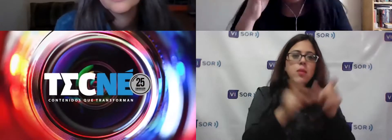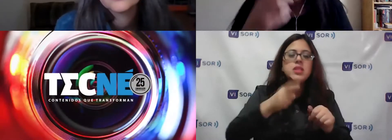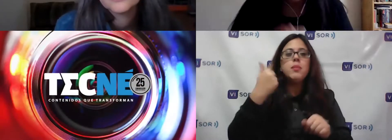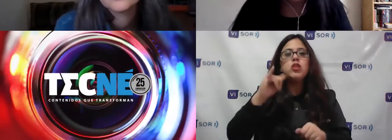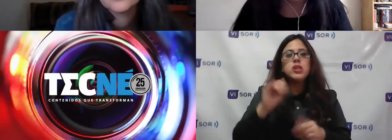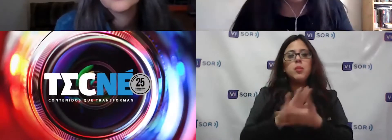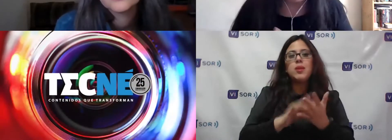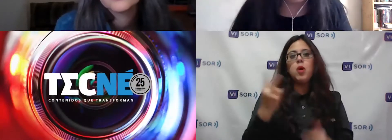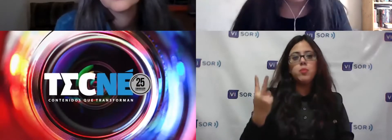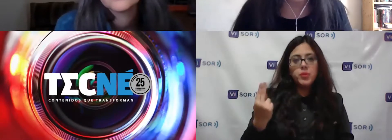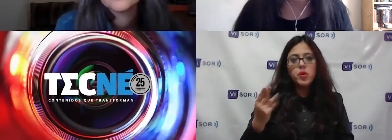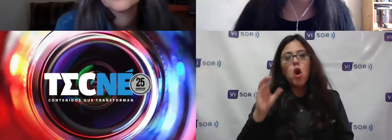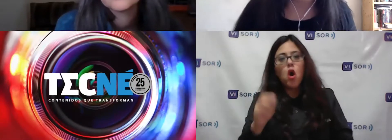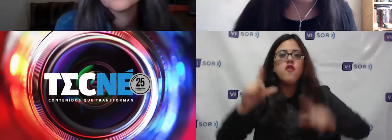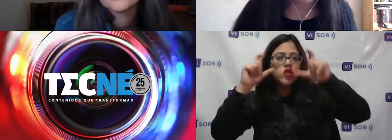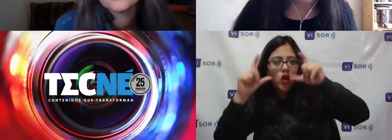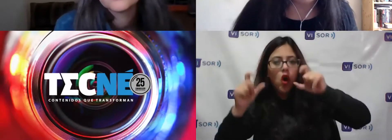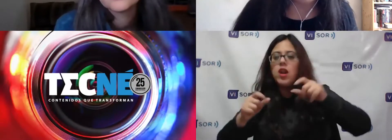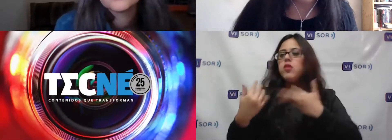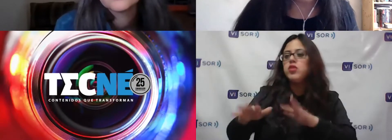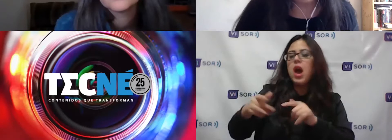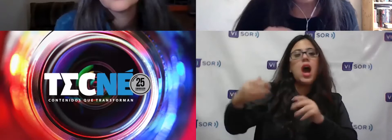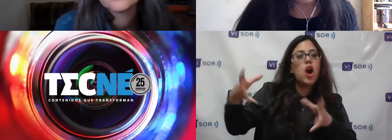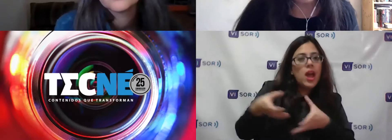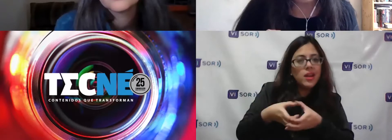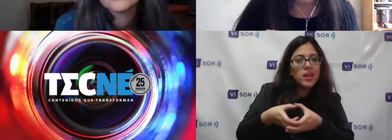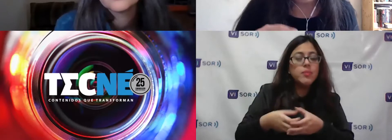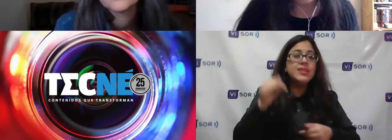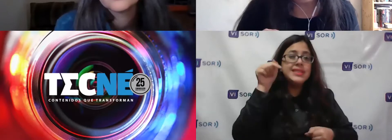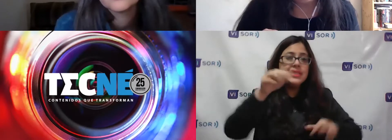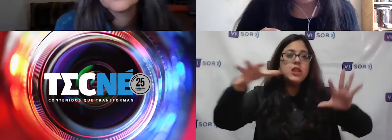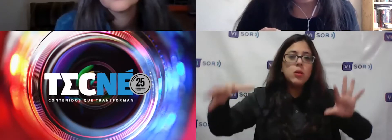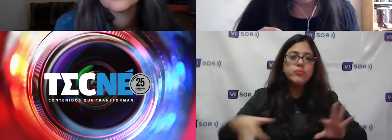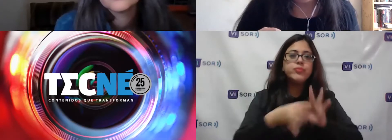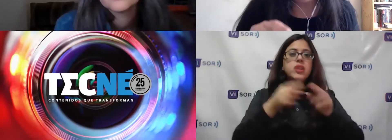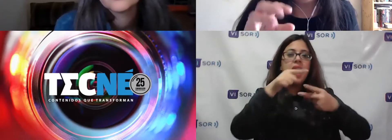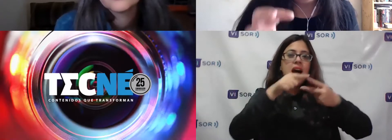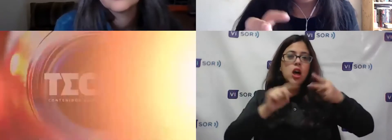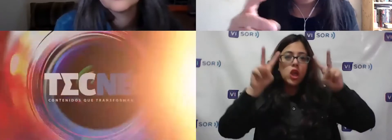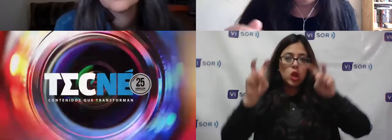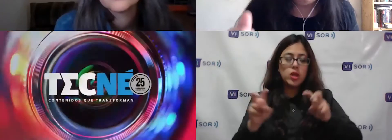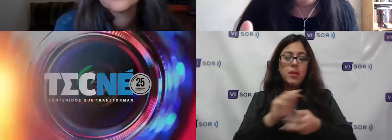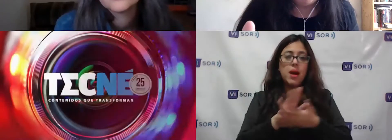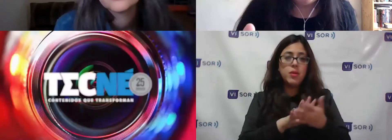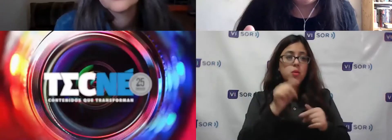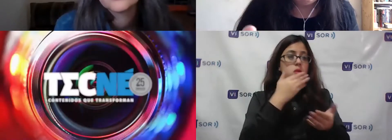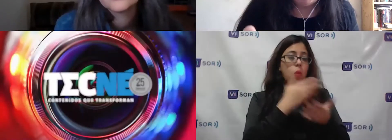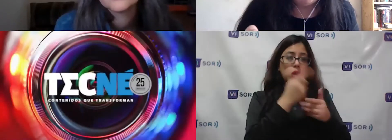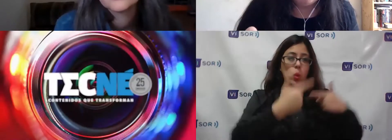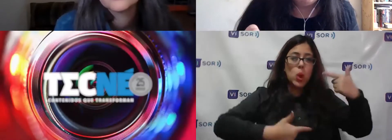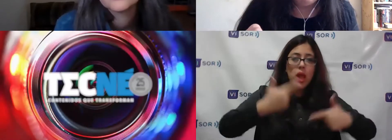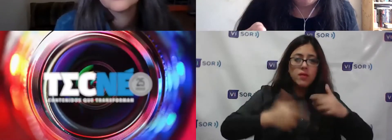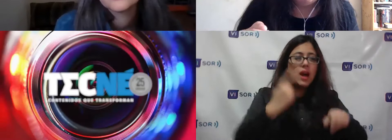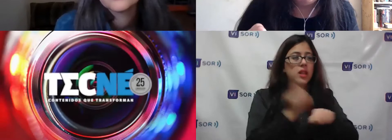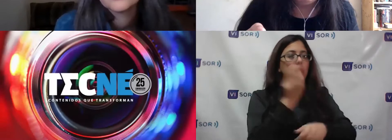historia es un fotógrafo para hacerlo mejor y eso está unido a dos cosas uno que entre más tú las disputas y más